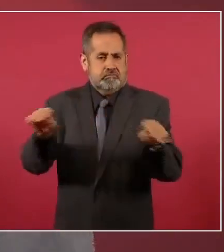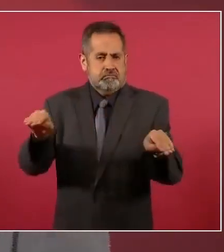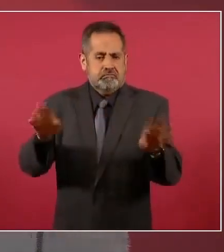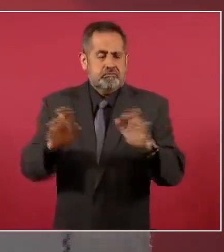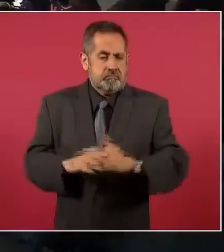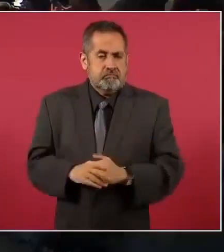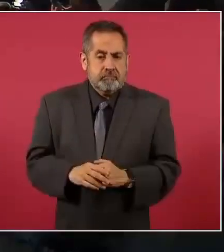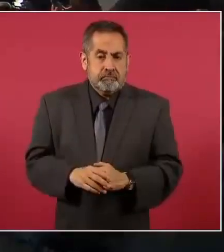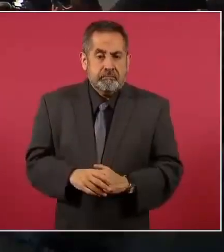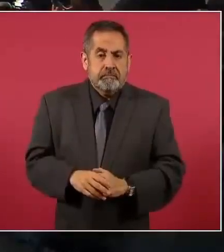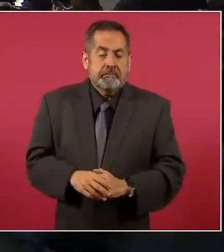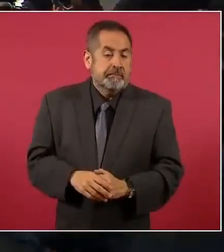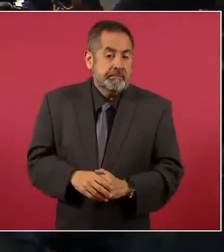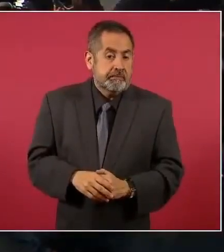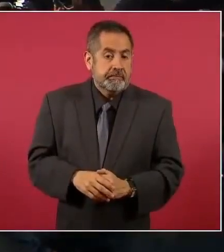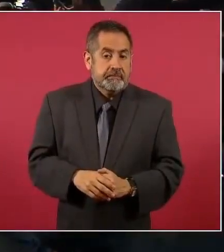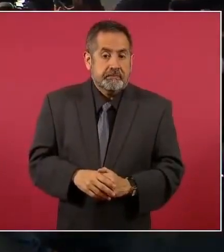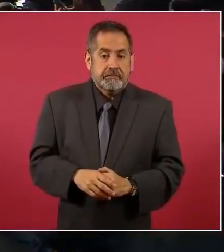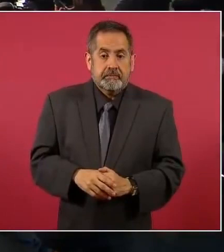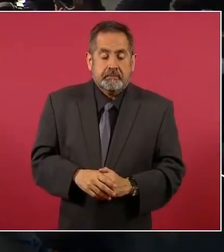Un liberal,